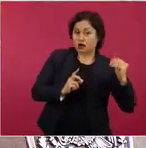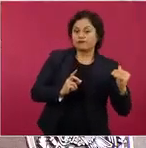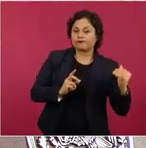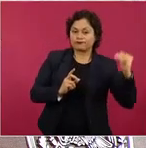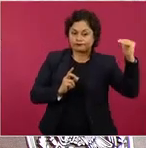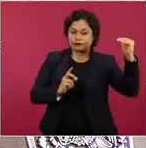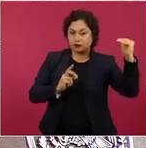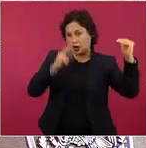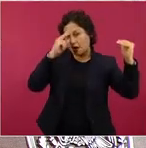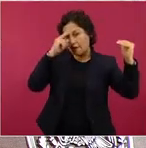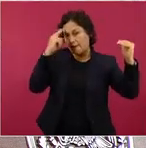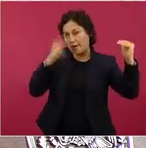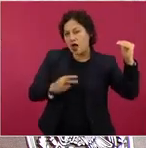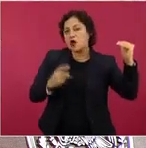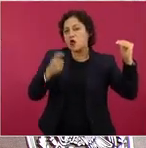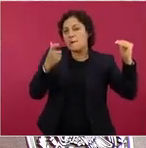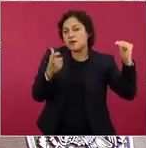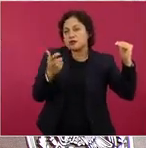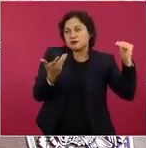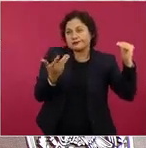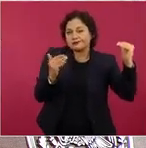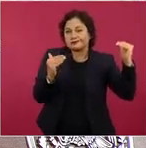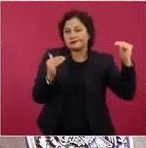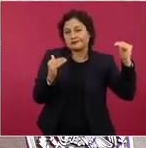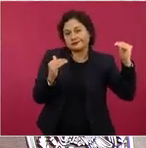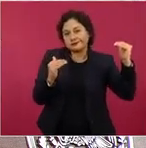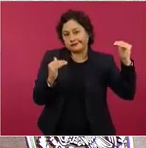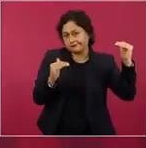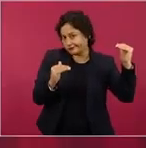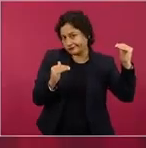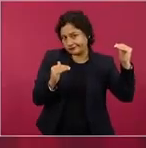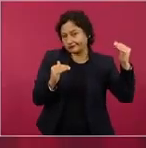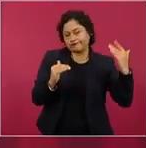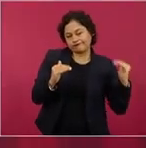vuelve a, vamos a decir,